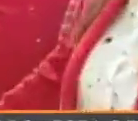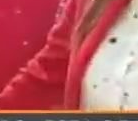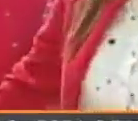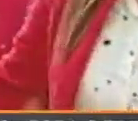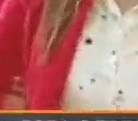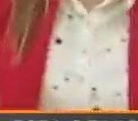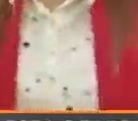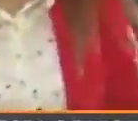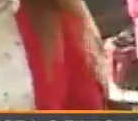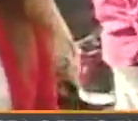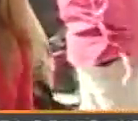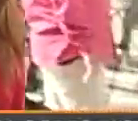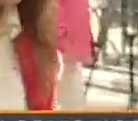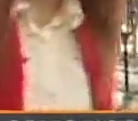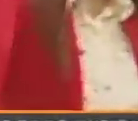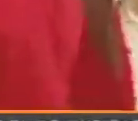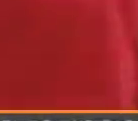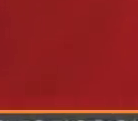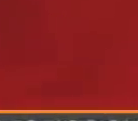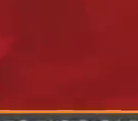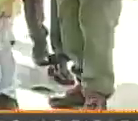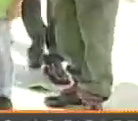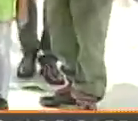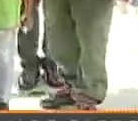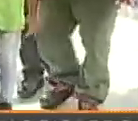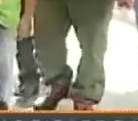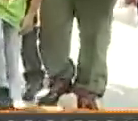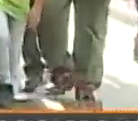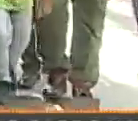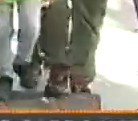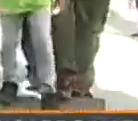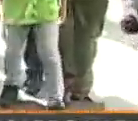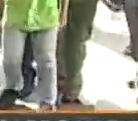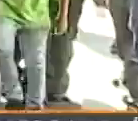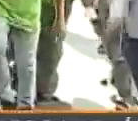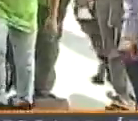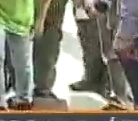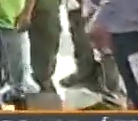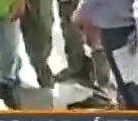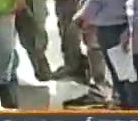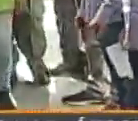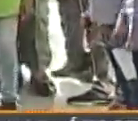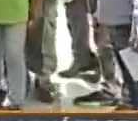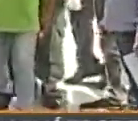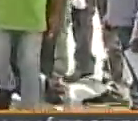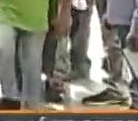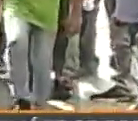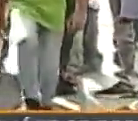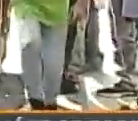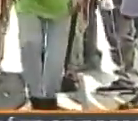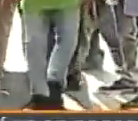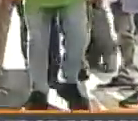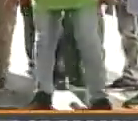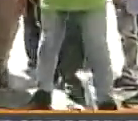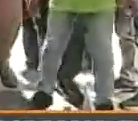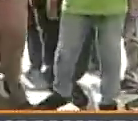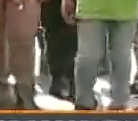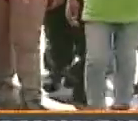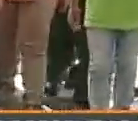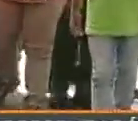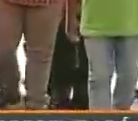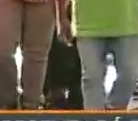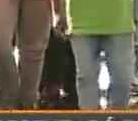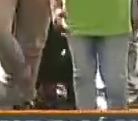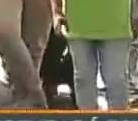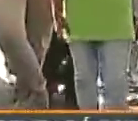Socialista Unido de Venezuela. El presidente Nicolás Maduro viene a participar, a sacar su carnet del